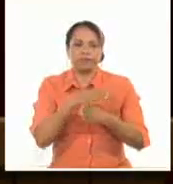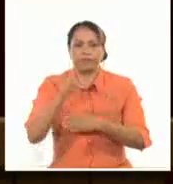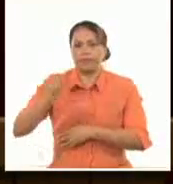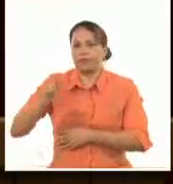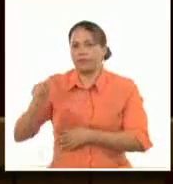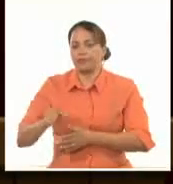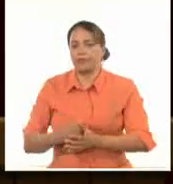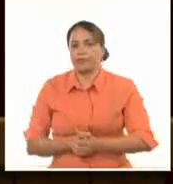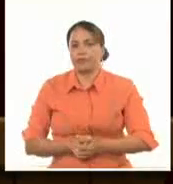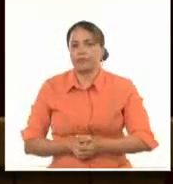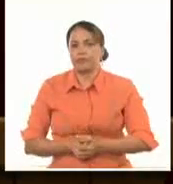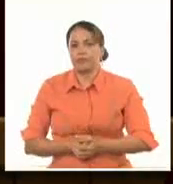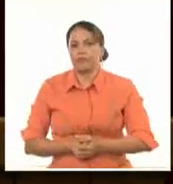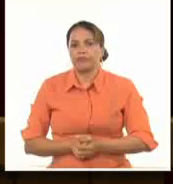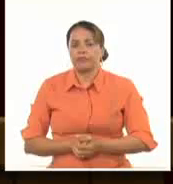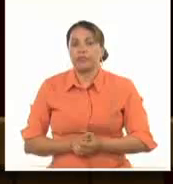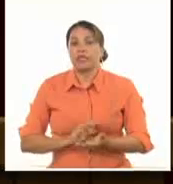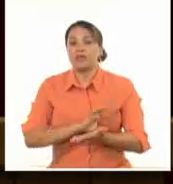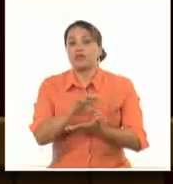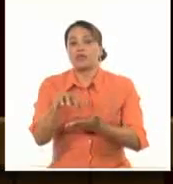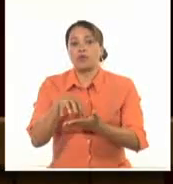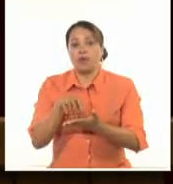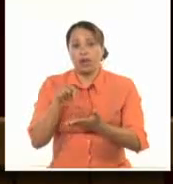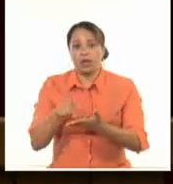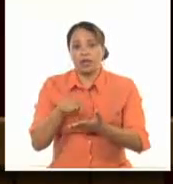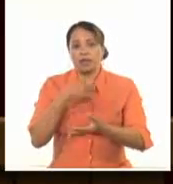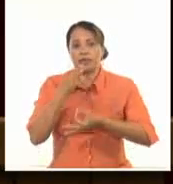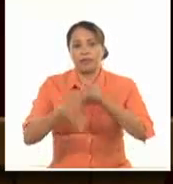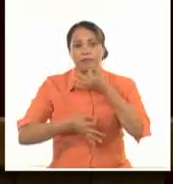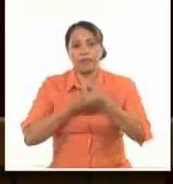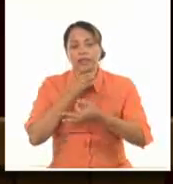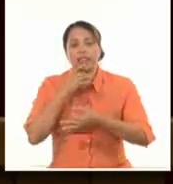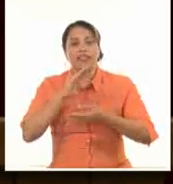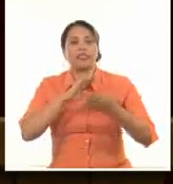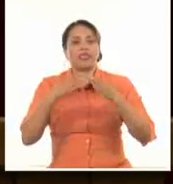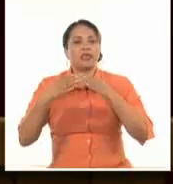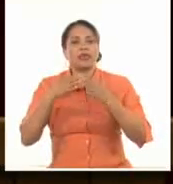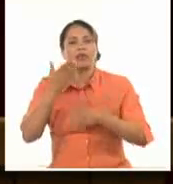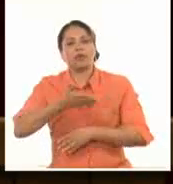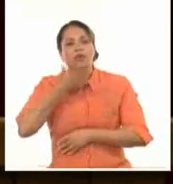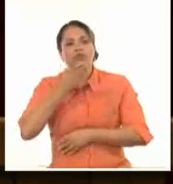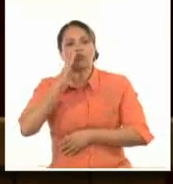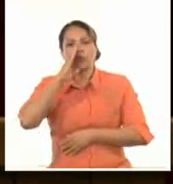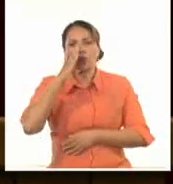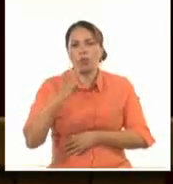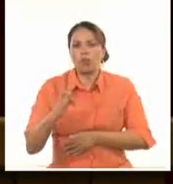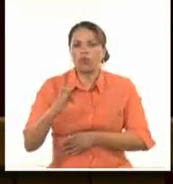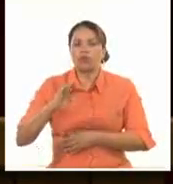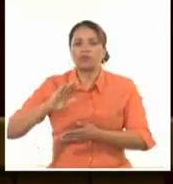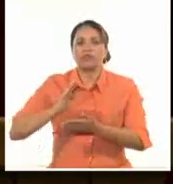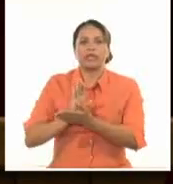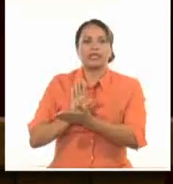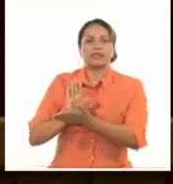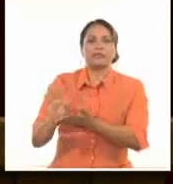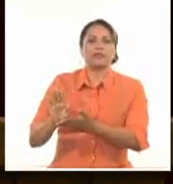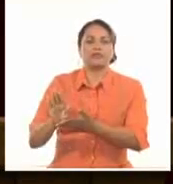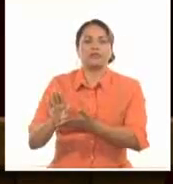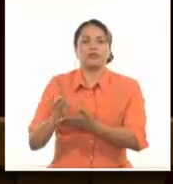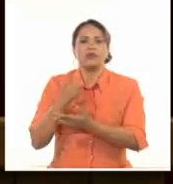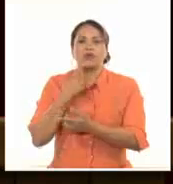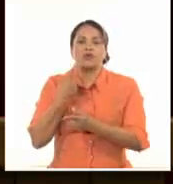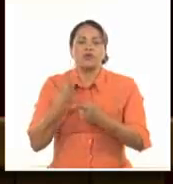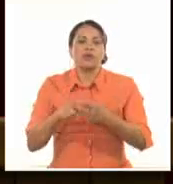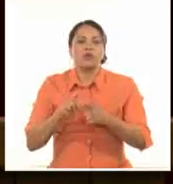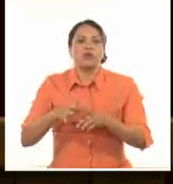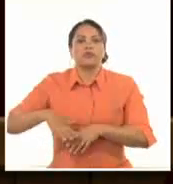Cuando desde esas plataformas se desbordan discursos de odio, discriminación y exclusión, cuando el